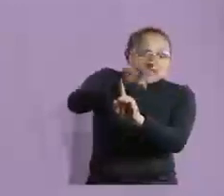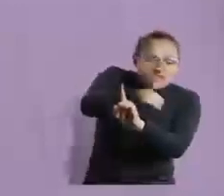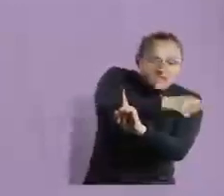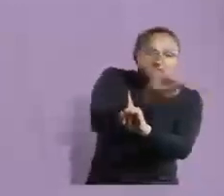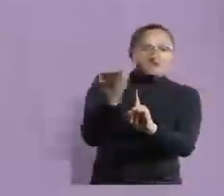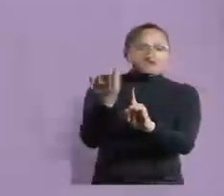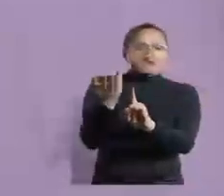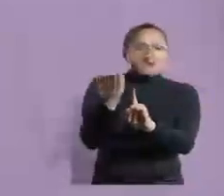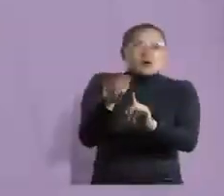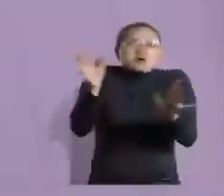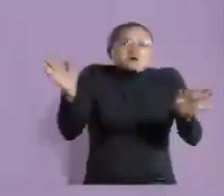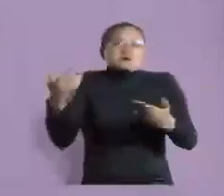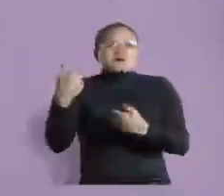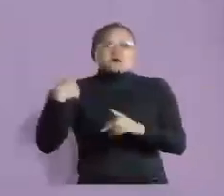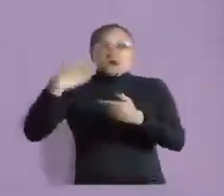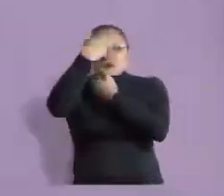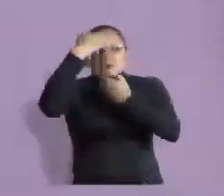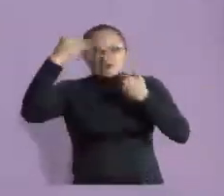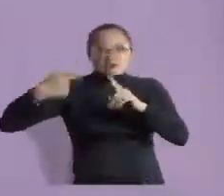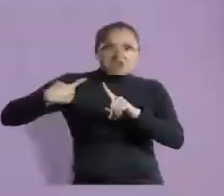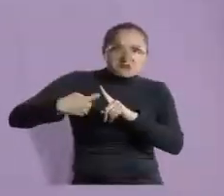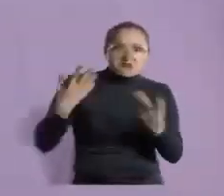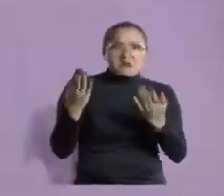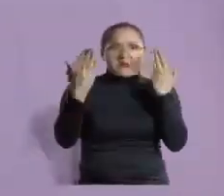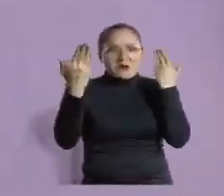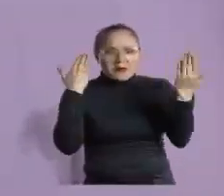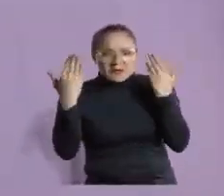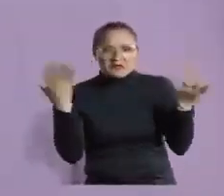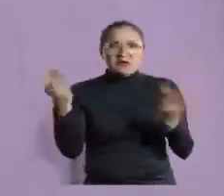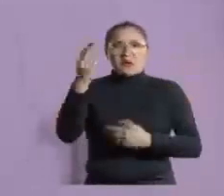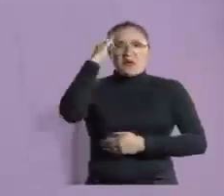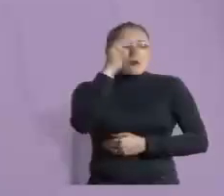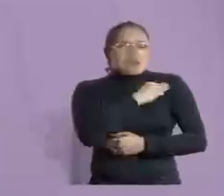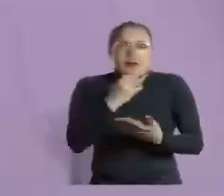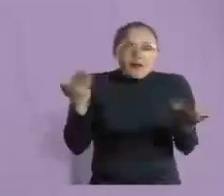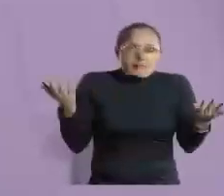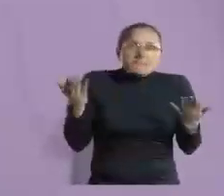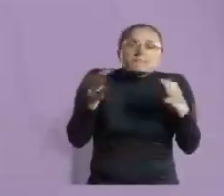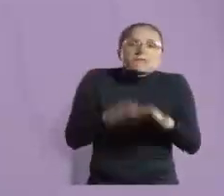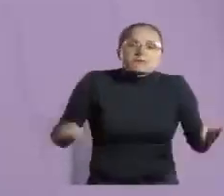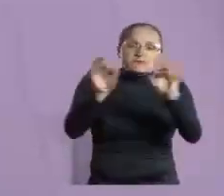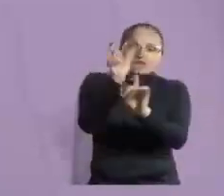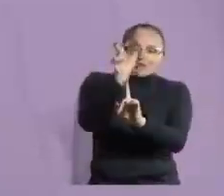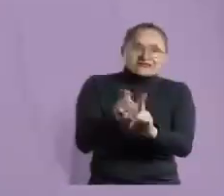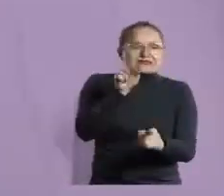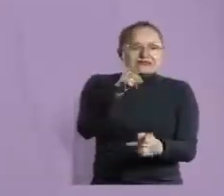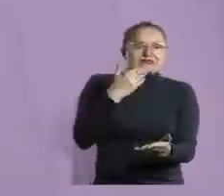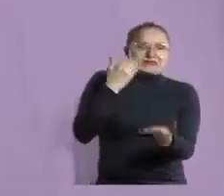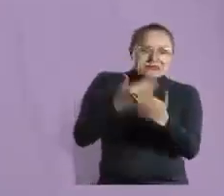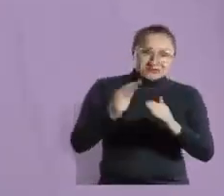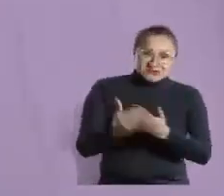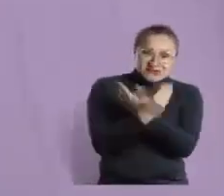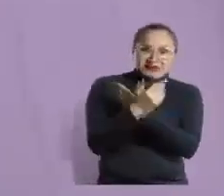combatiente por esa razón aplaudo el trabajo que ha hecho la unidad de búsqueda para poderlos encontrar a todos hablando también